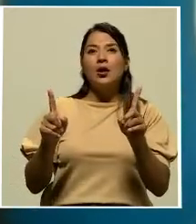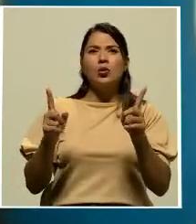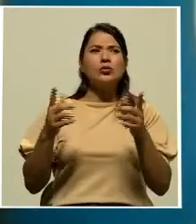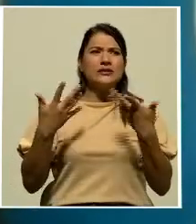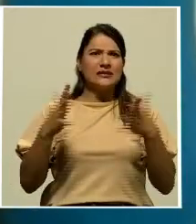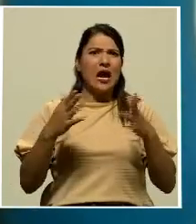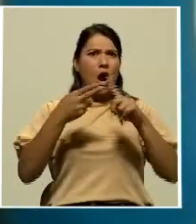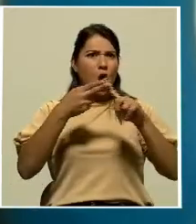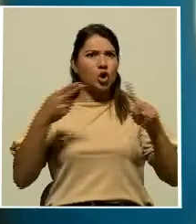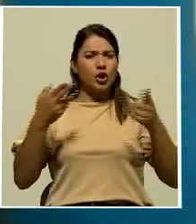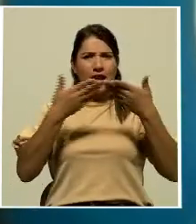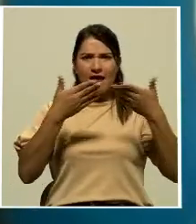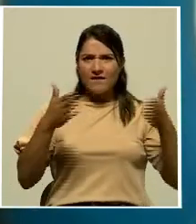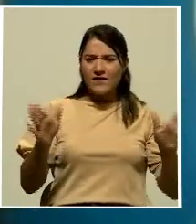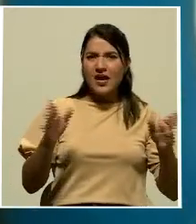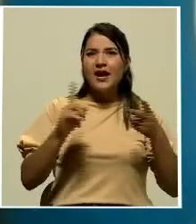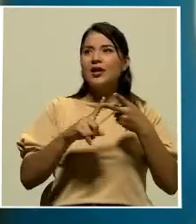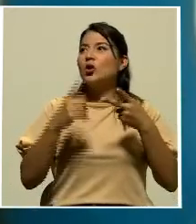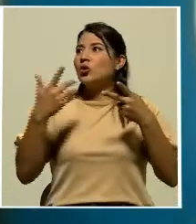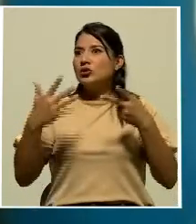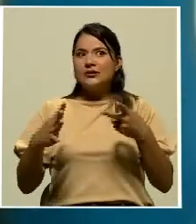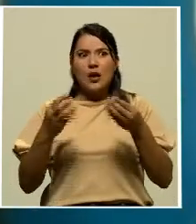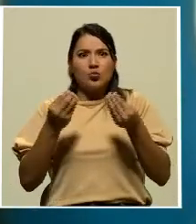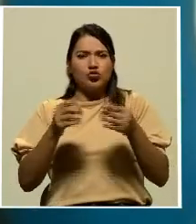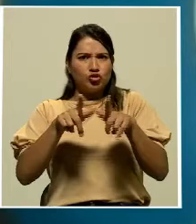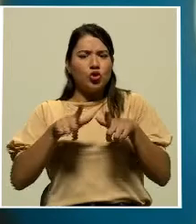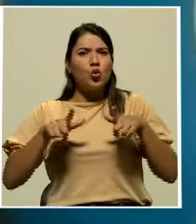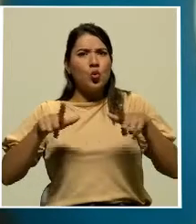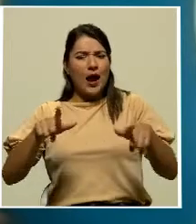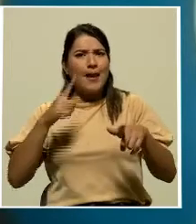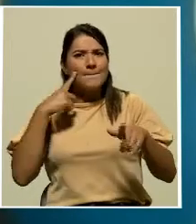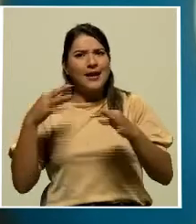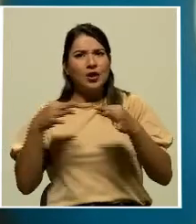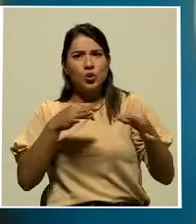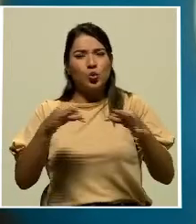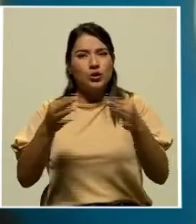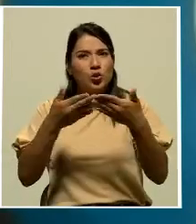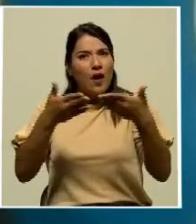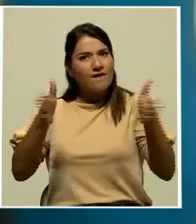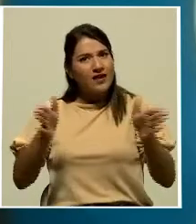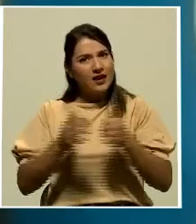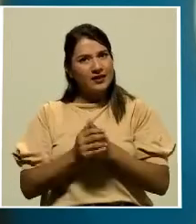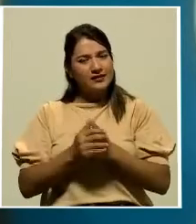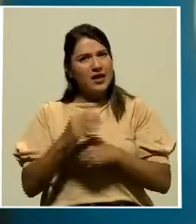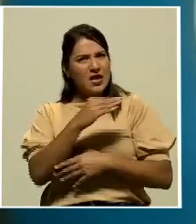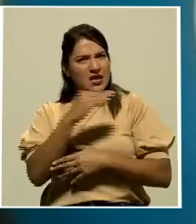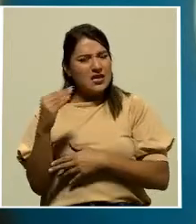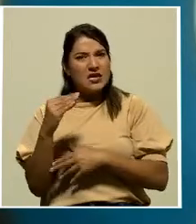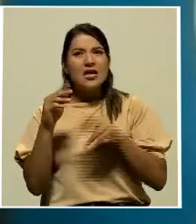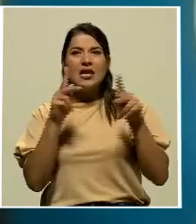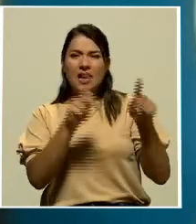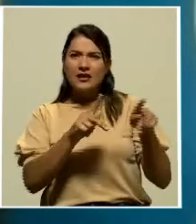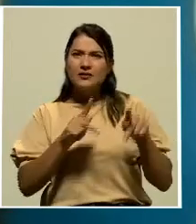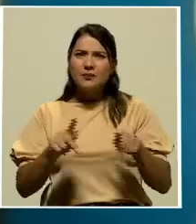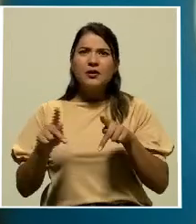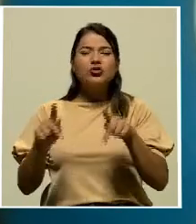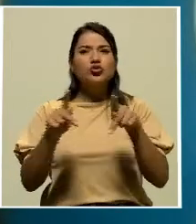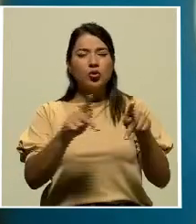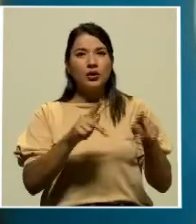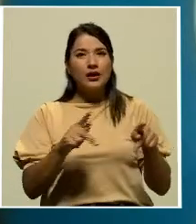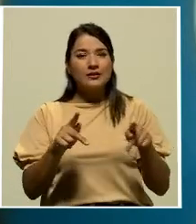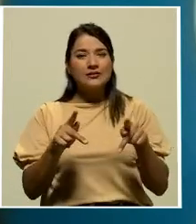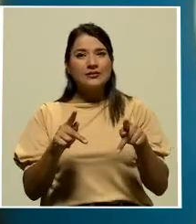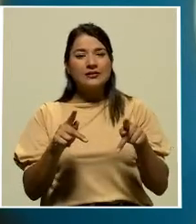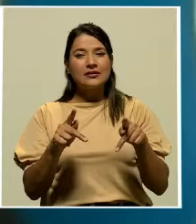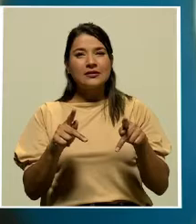están abiertos, los shopping centers están abiertos, y las personas transitan nestes lugares, ¿no?,